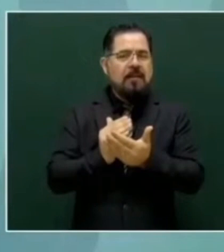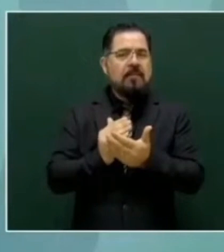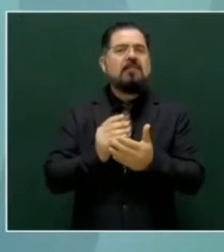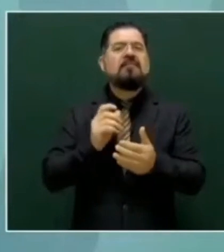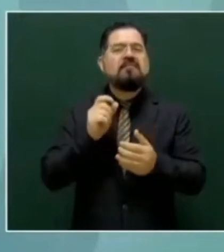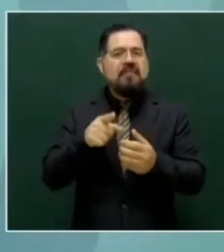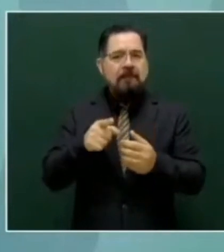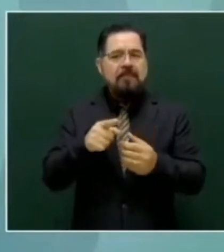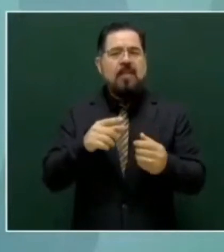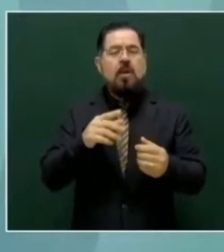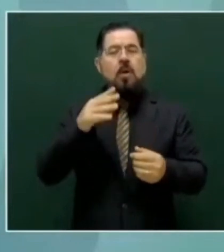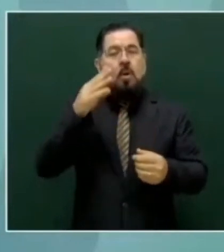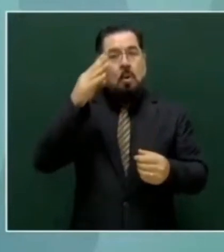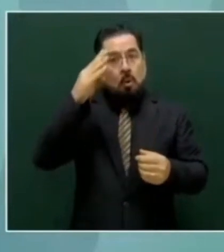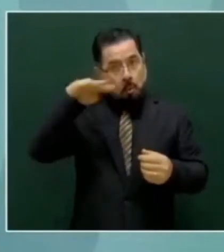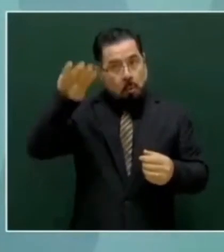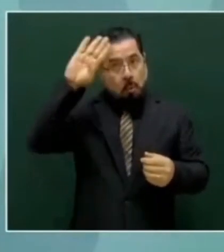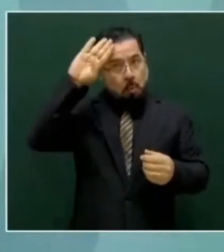bloqueo en Cuba.